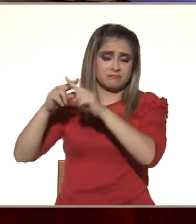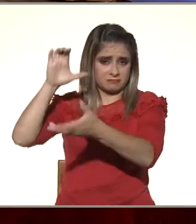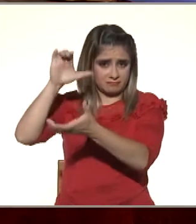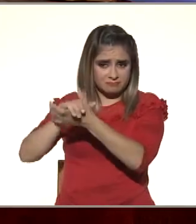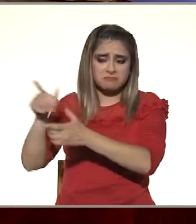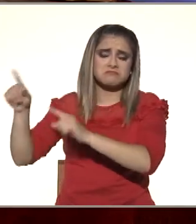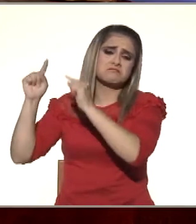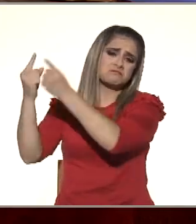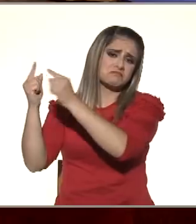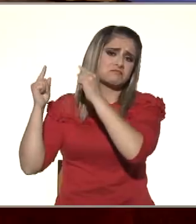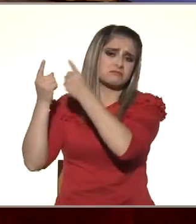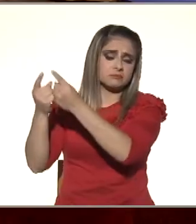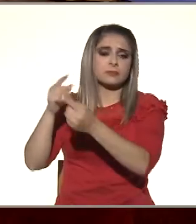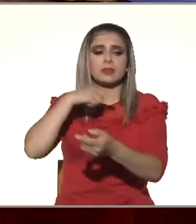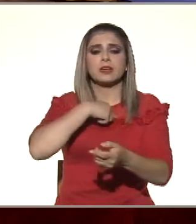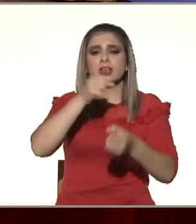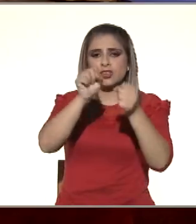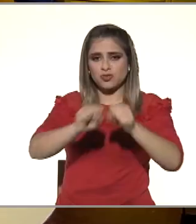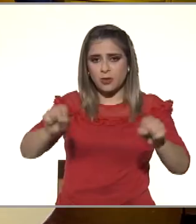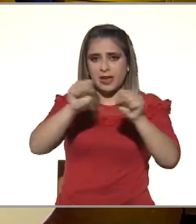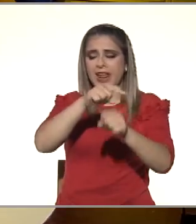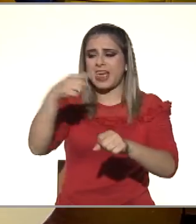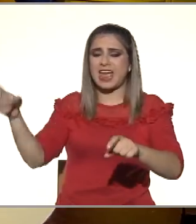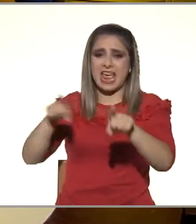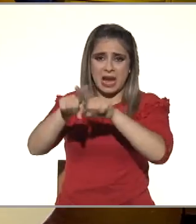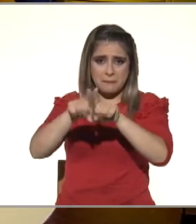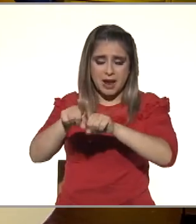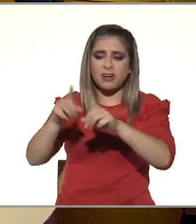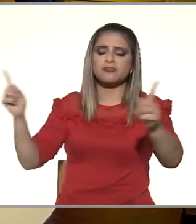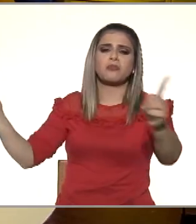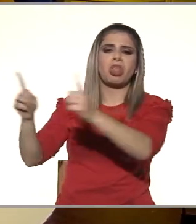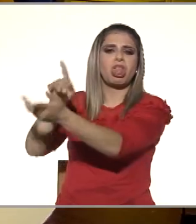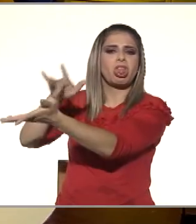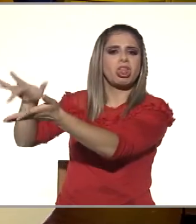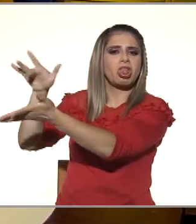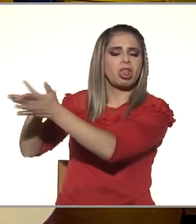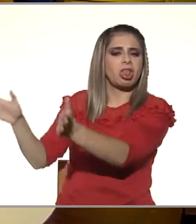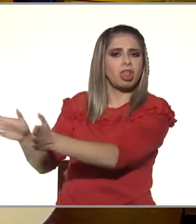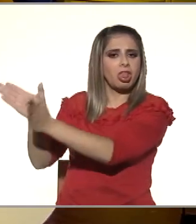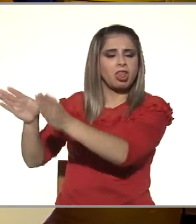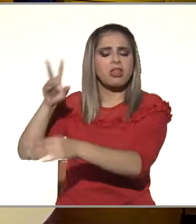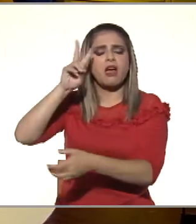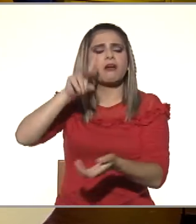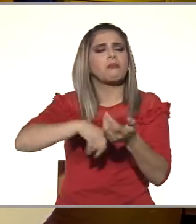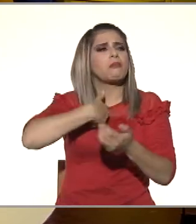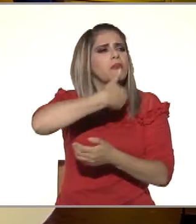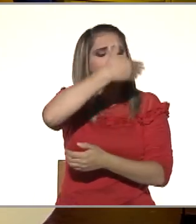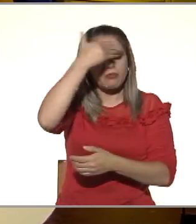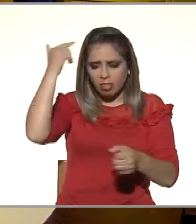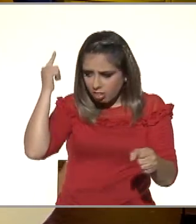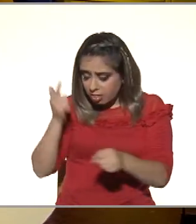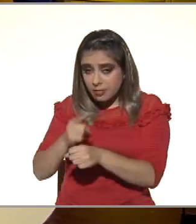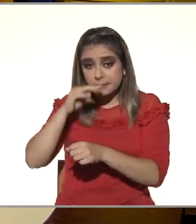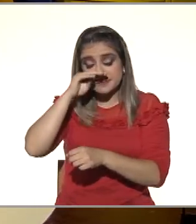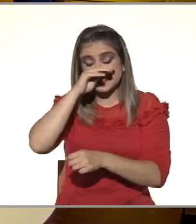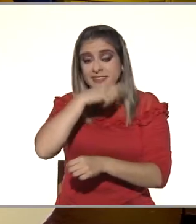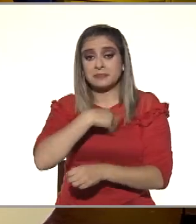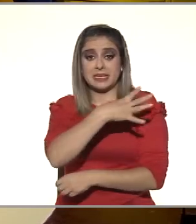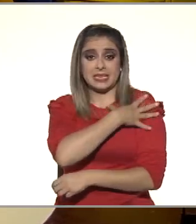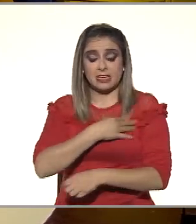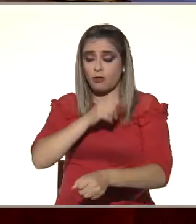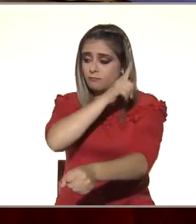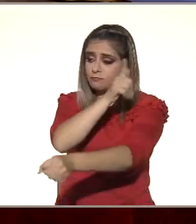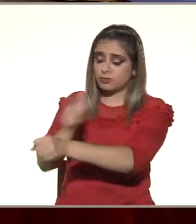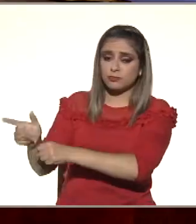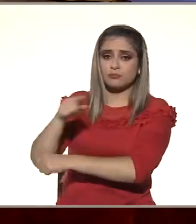los hermanos de él lo apoyan en todo. Yo era la última en enterarme siempre. La última vez que fue infiel, mi hijo se dio cuenta y fue muy duro para él.